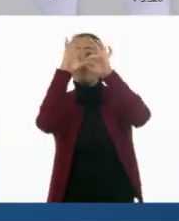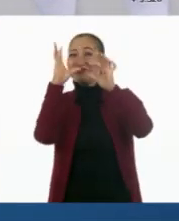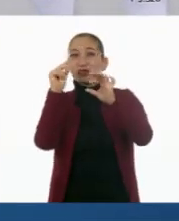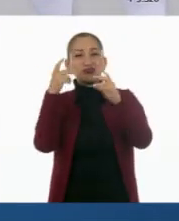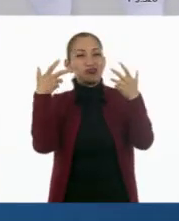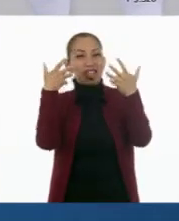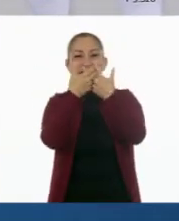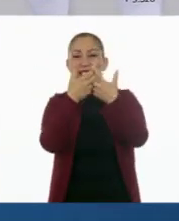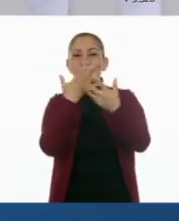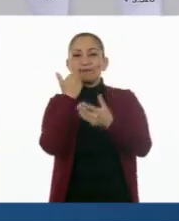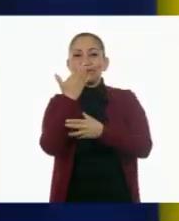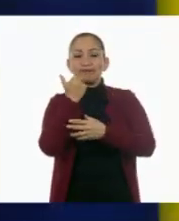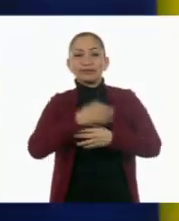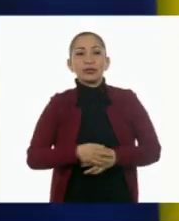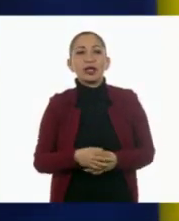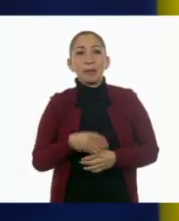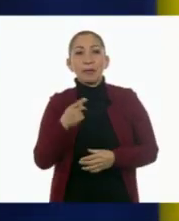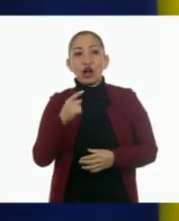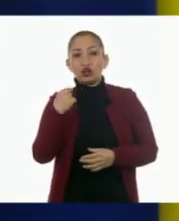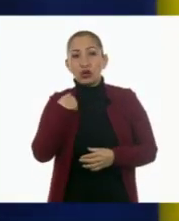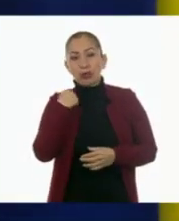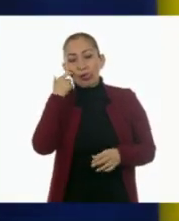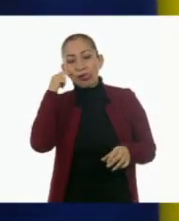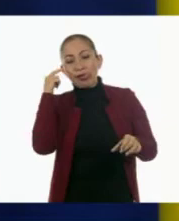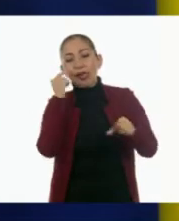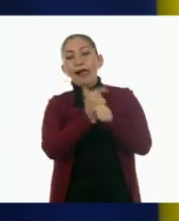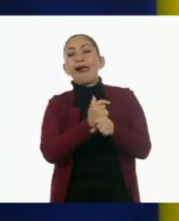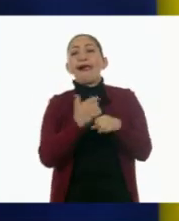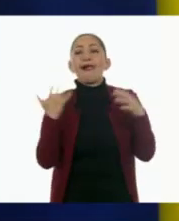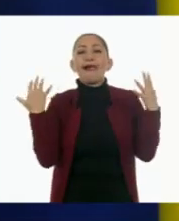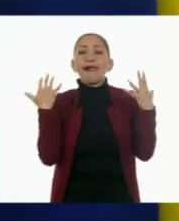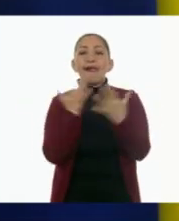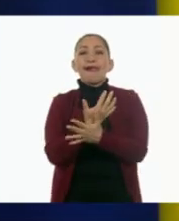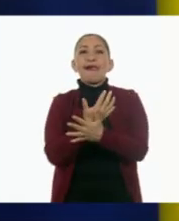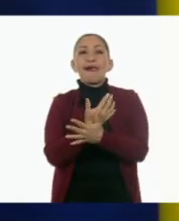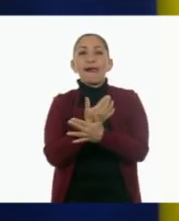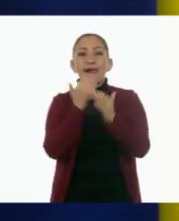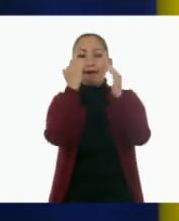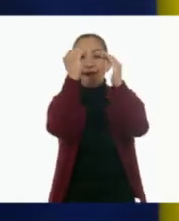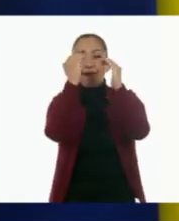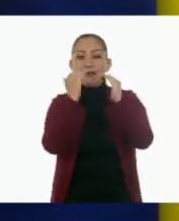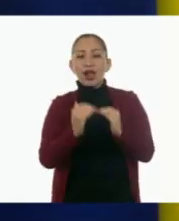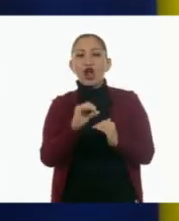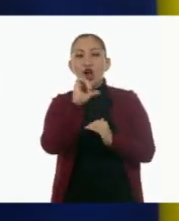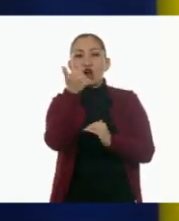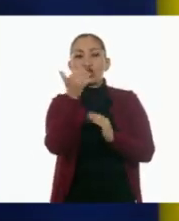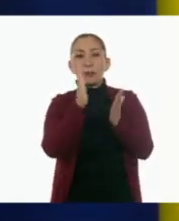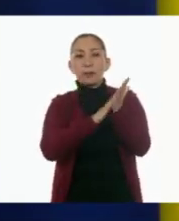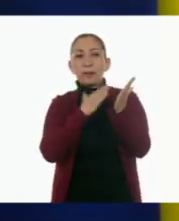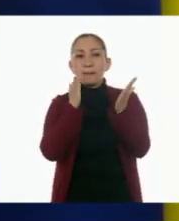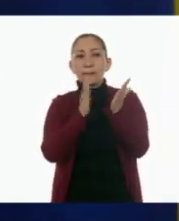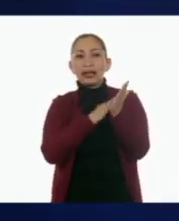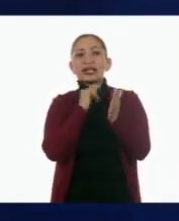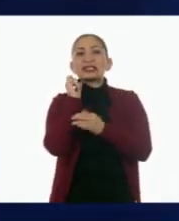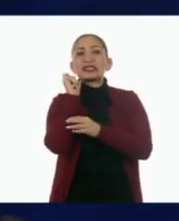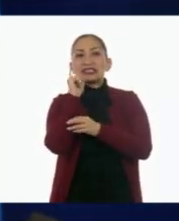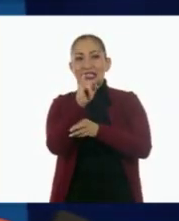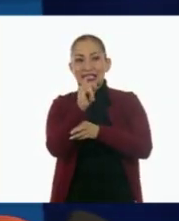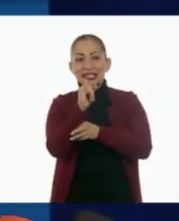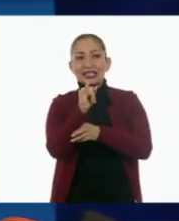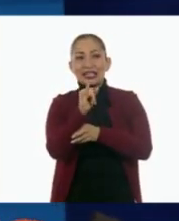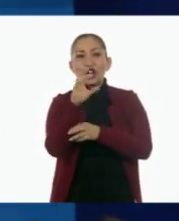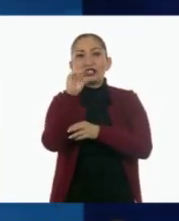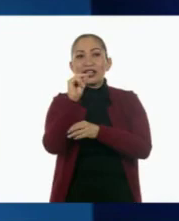No. Pero yo acabo de darme cuenta que debajo hay un papelito que sí tiene